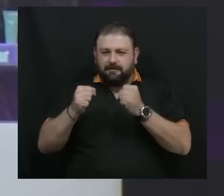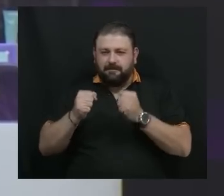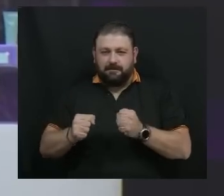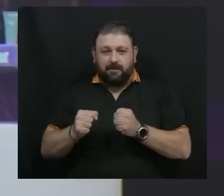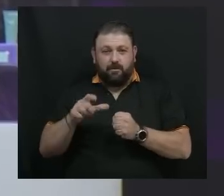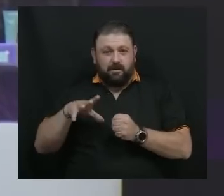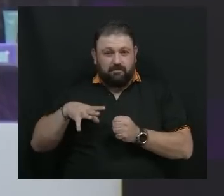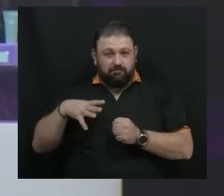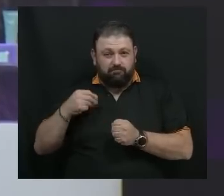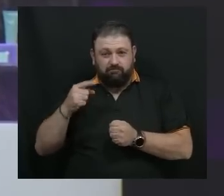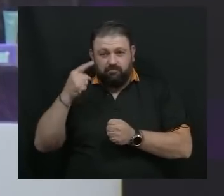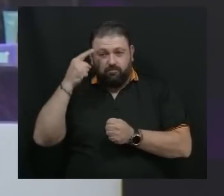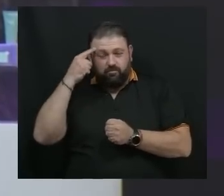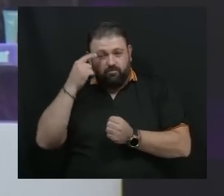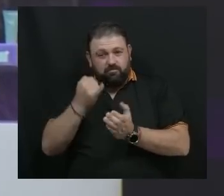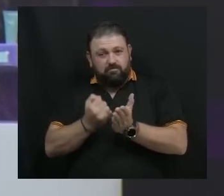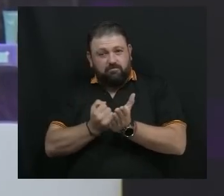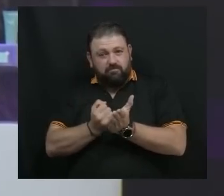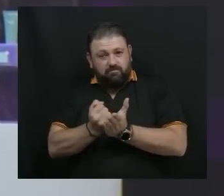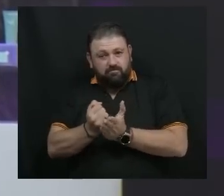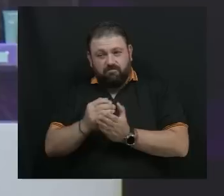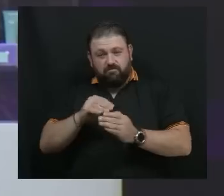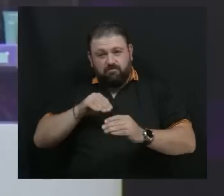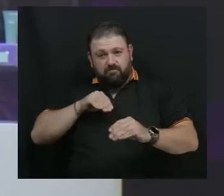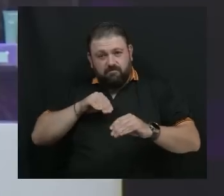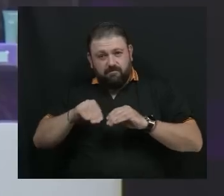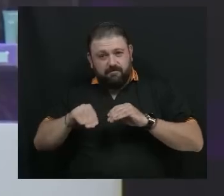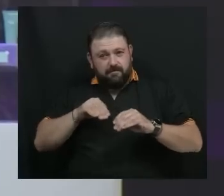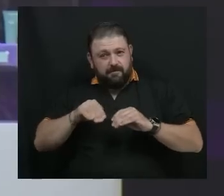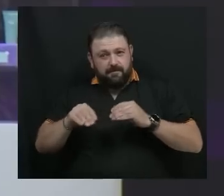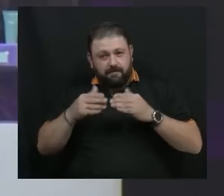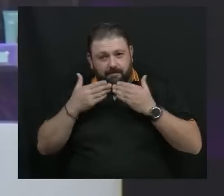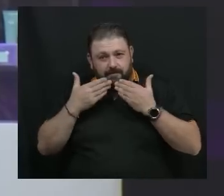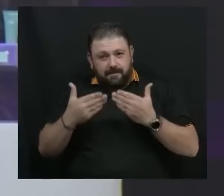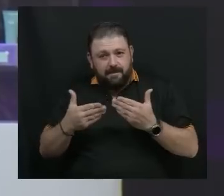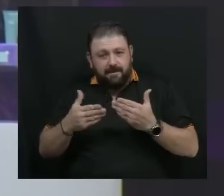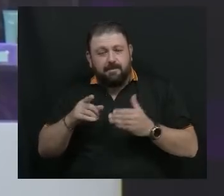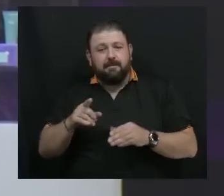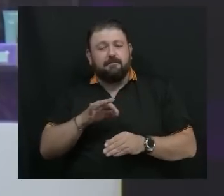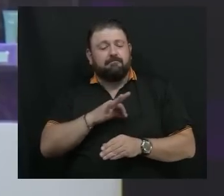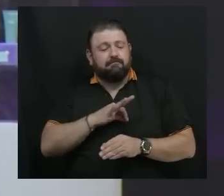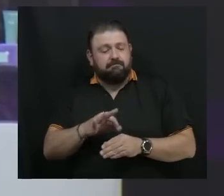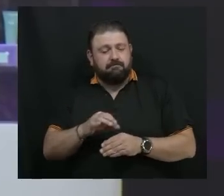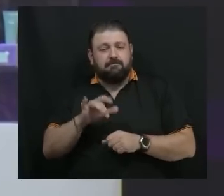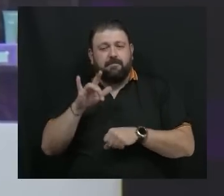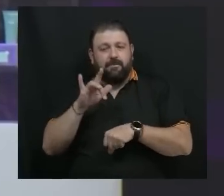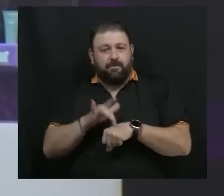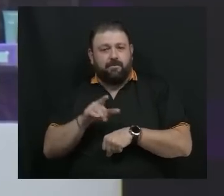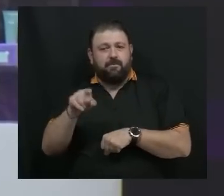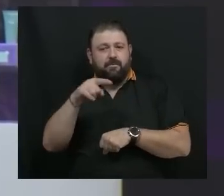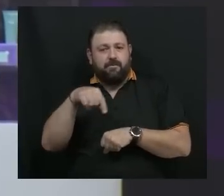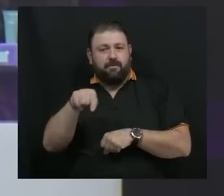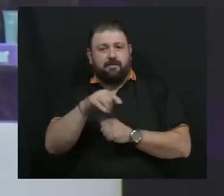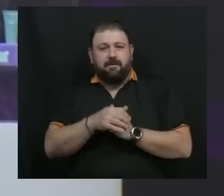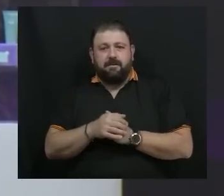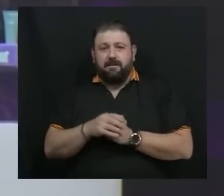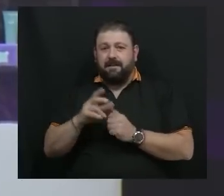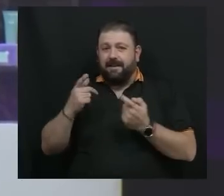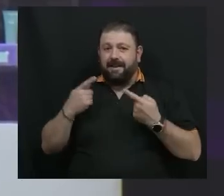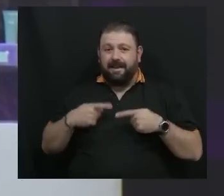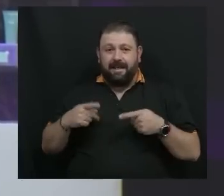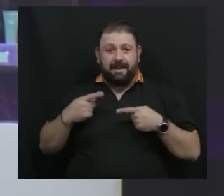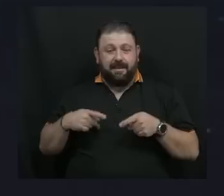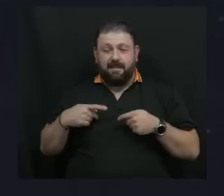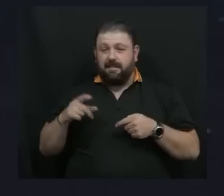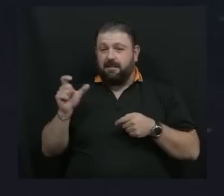Si decides hacer caso omiso a todos los comentarios de la gente que no tiene